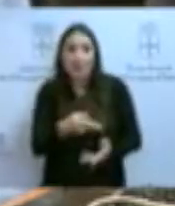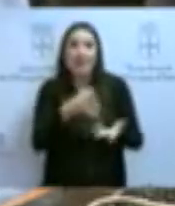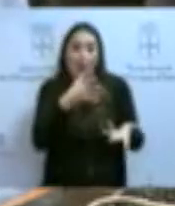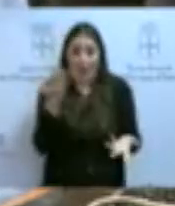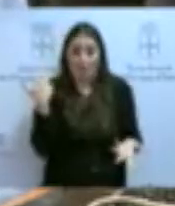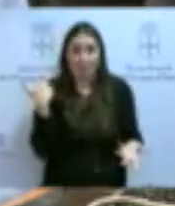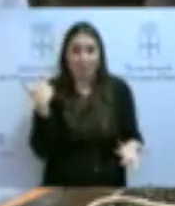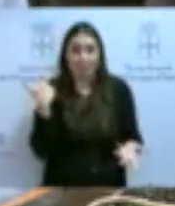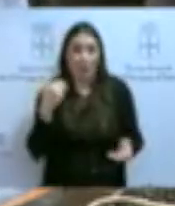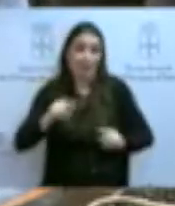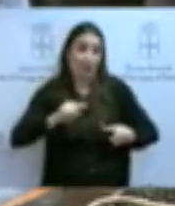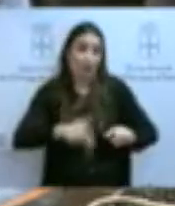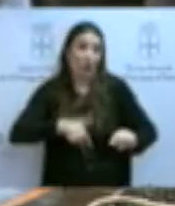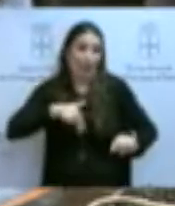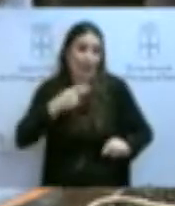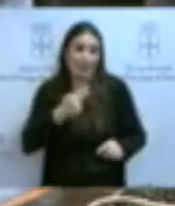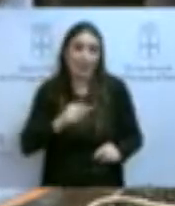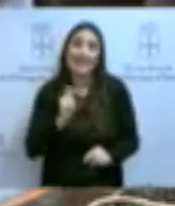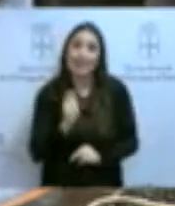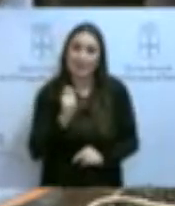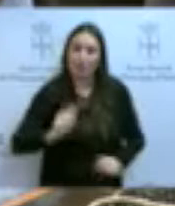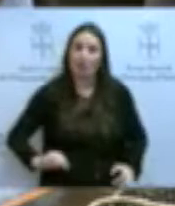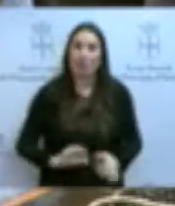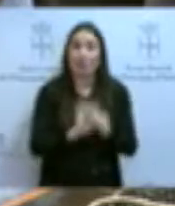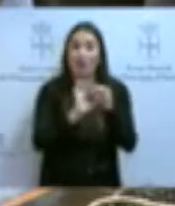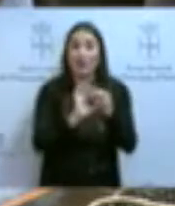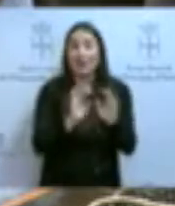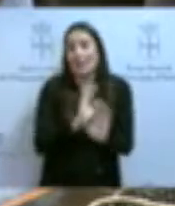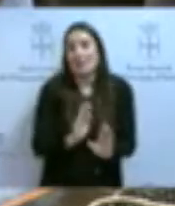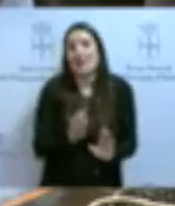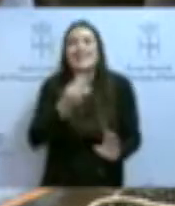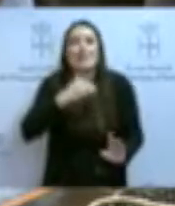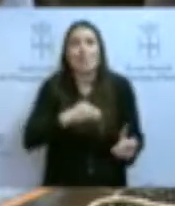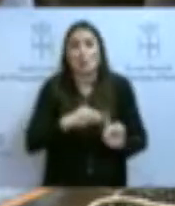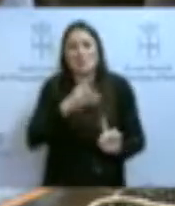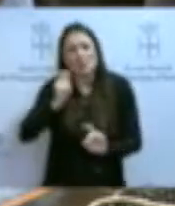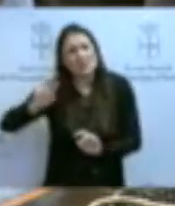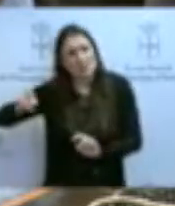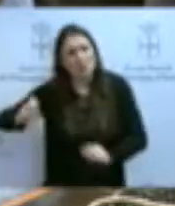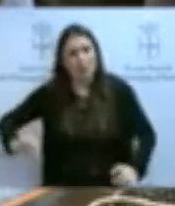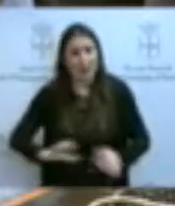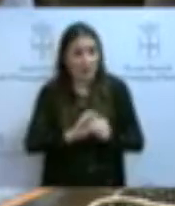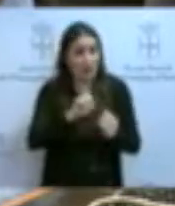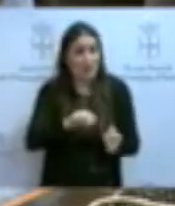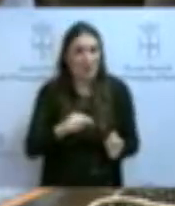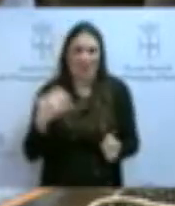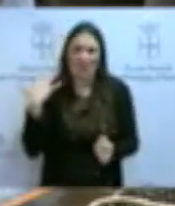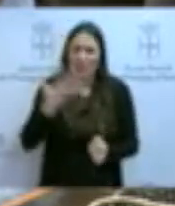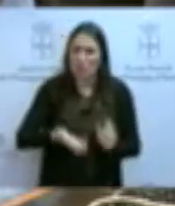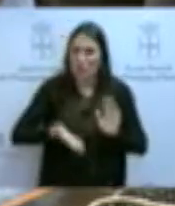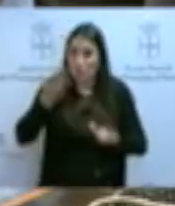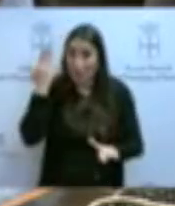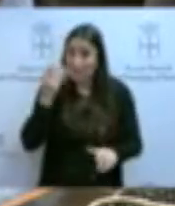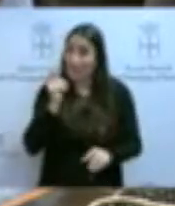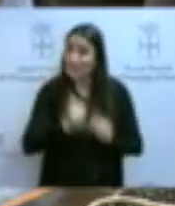día su director general. Sentencias sobre la carrera que no son algo excepcional, porque también hay otras sentencias, como que hace ya más de 5 años que el